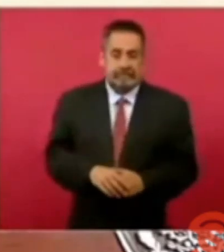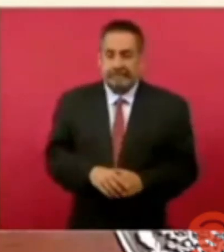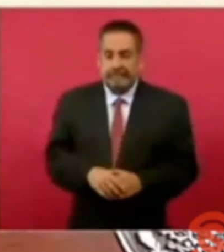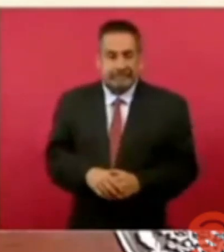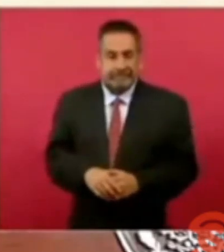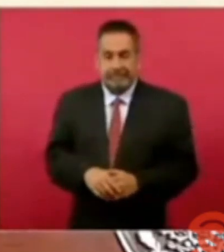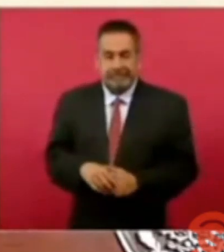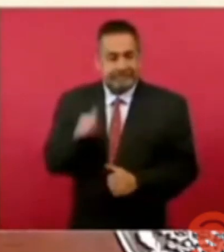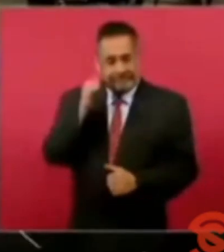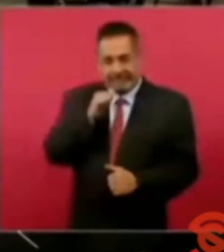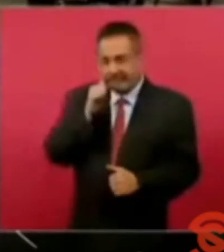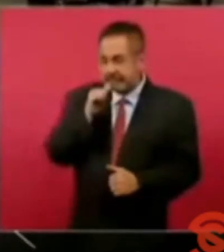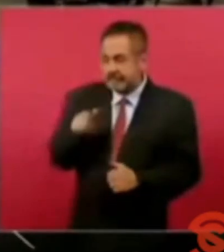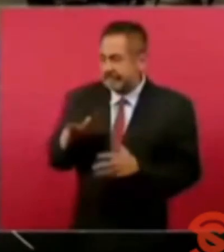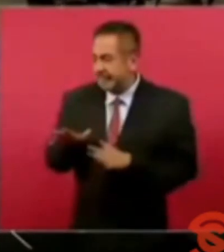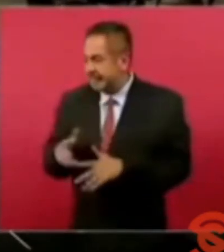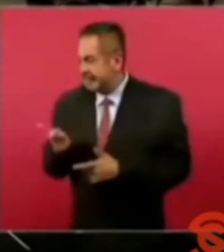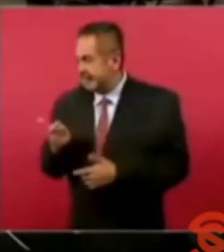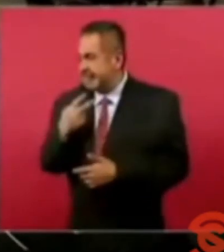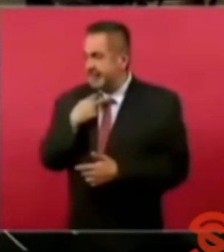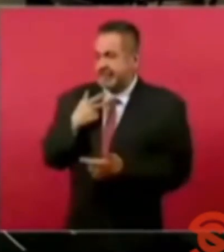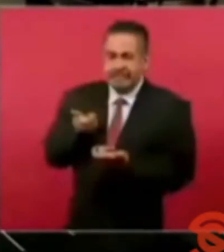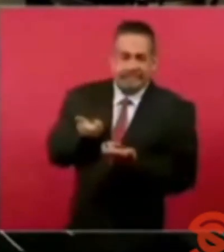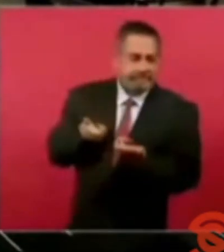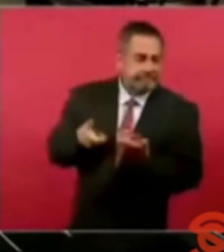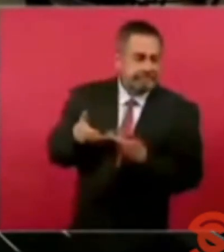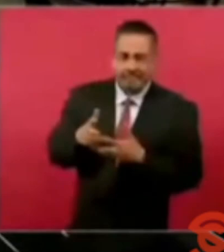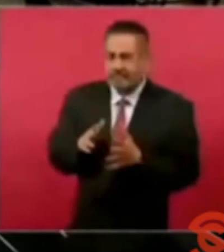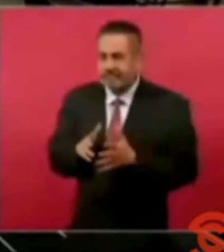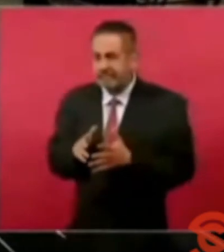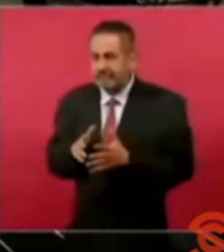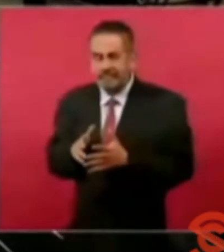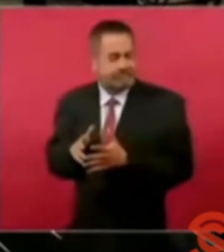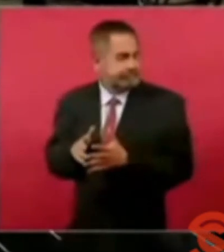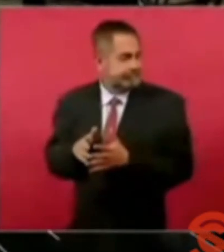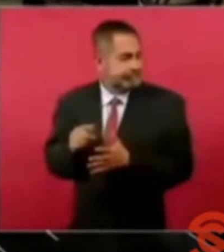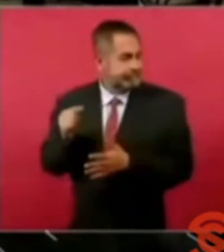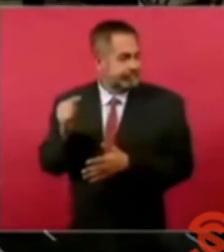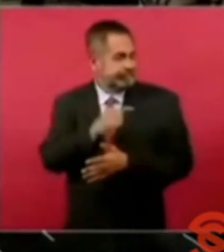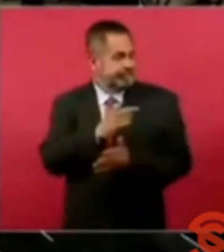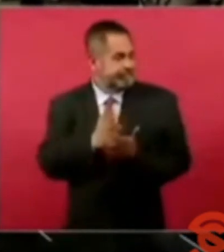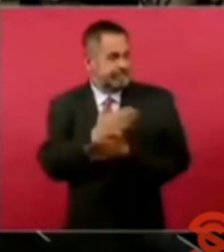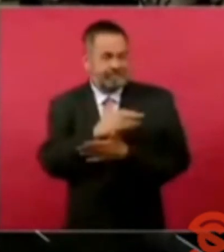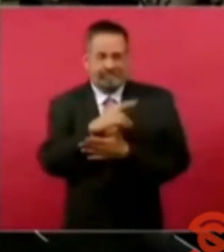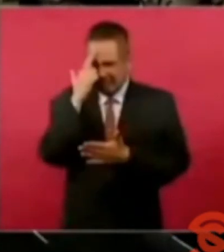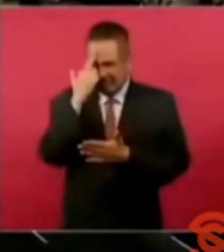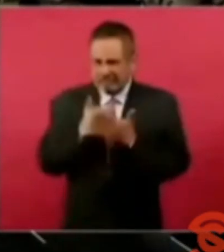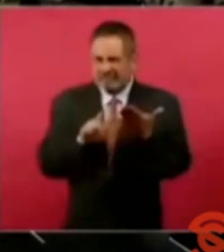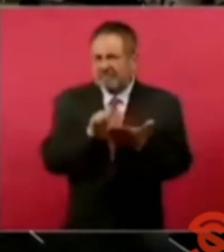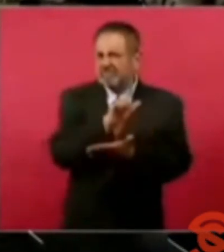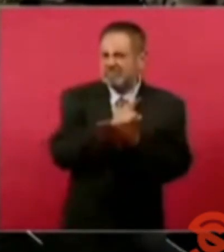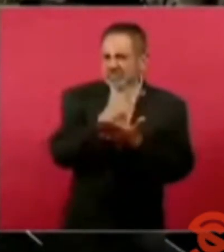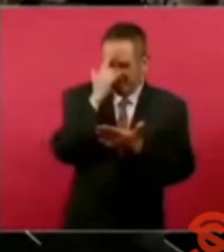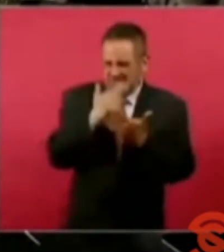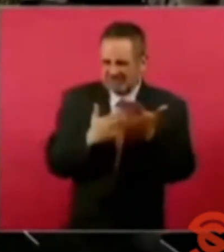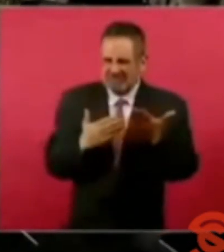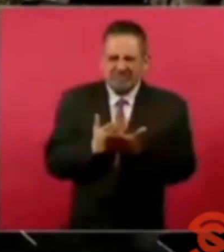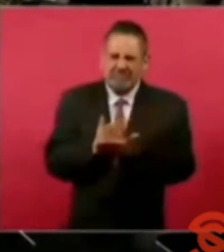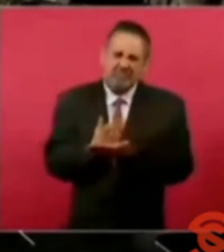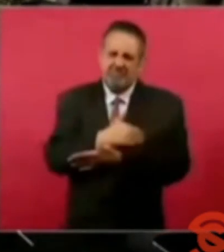Pues siempre iba a estar la tentación de tomar el camino de las conductas antisociales, como algunos